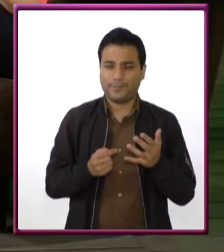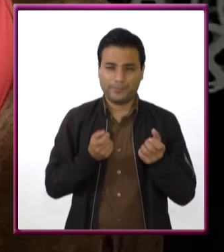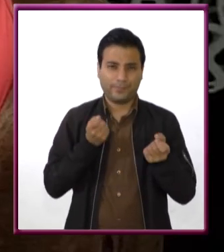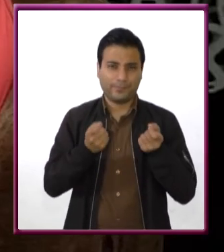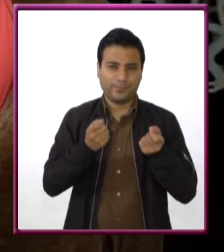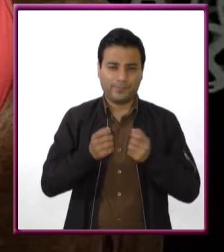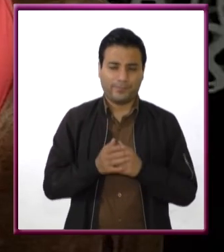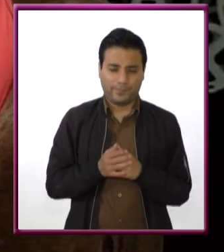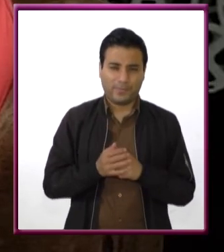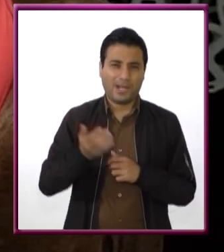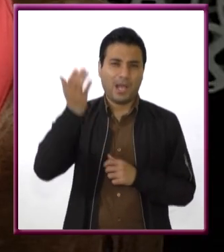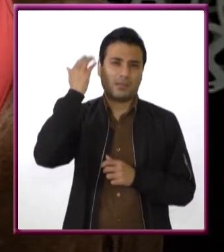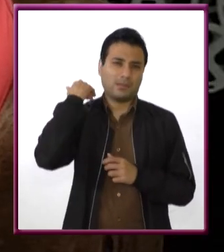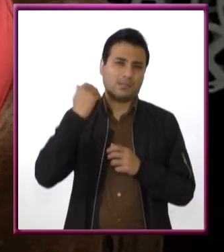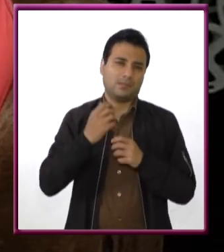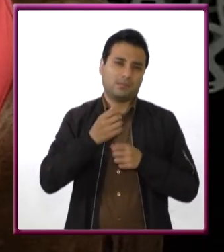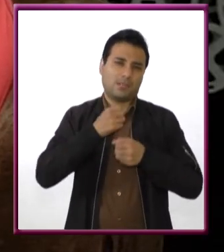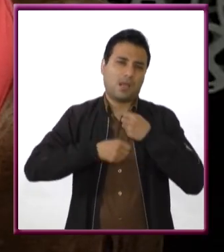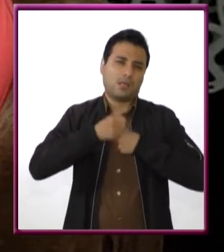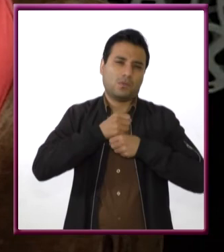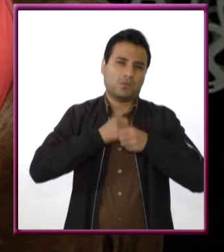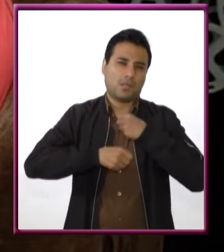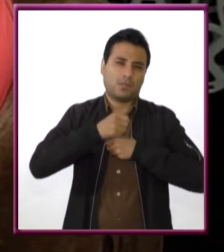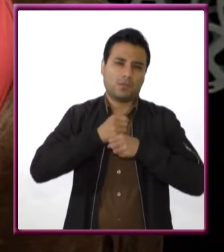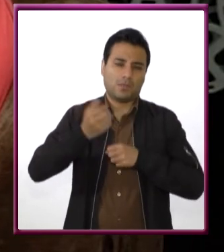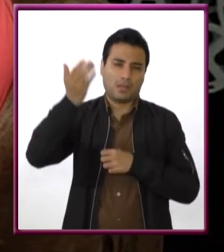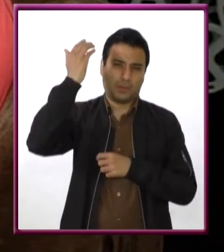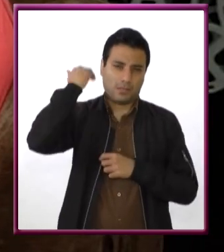años anteriores ha estado